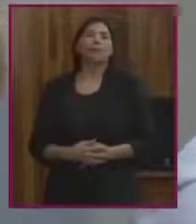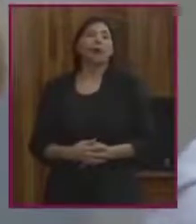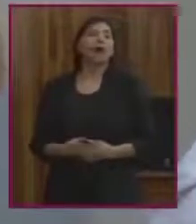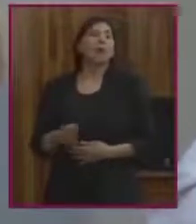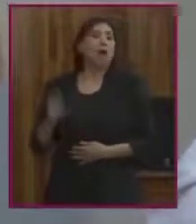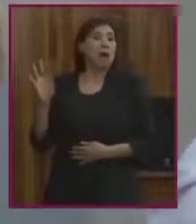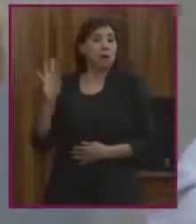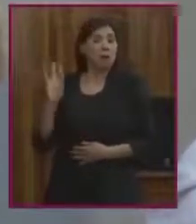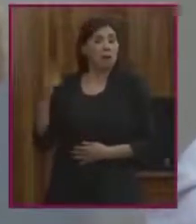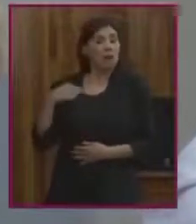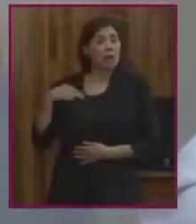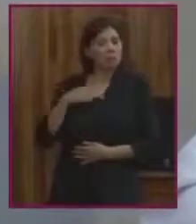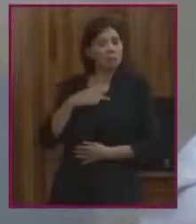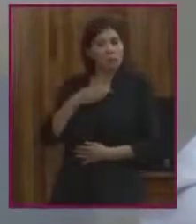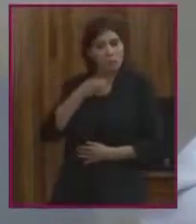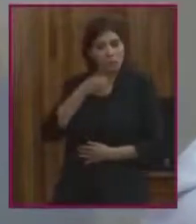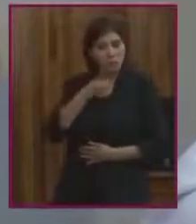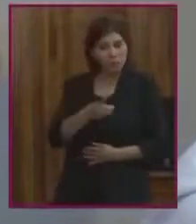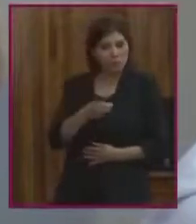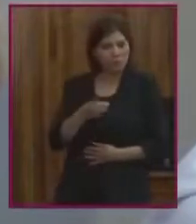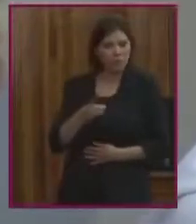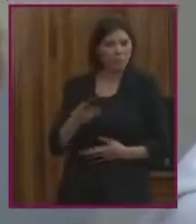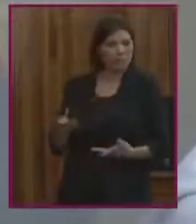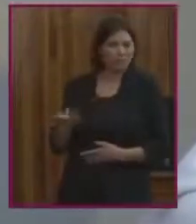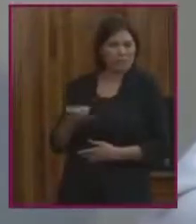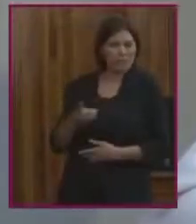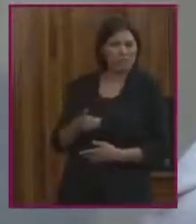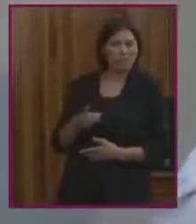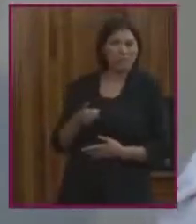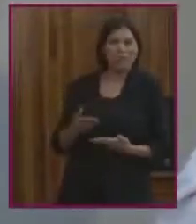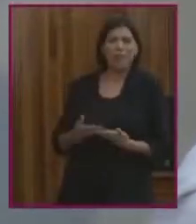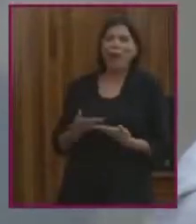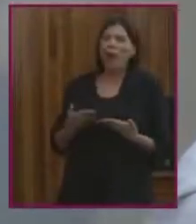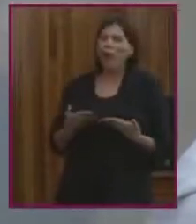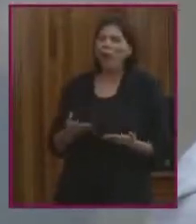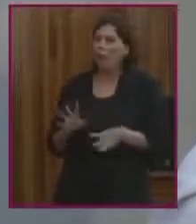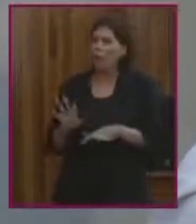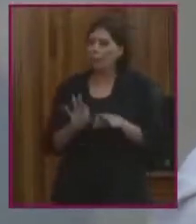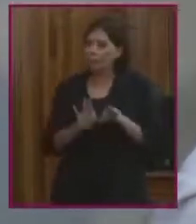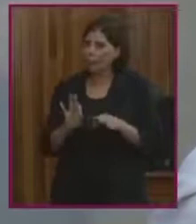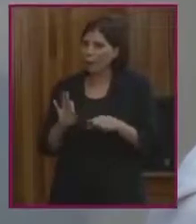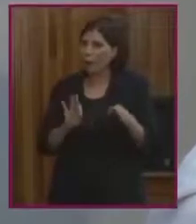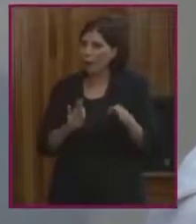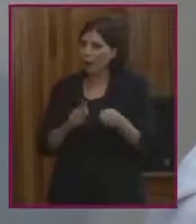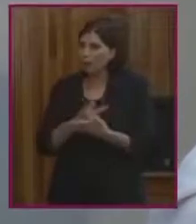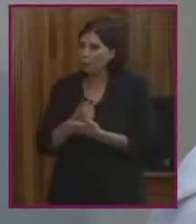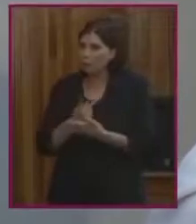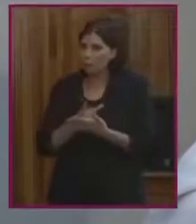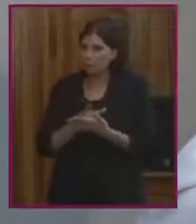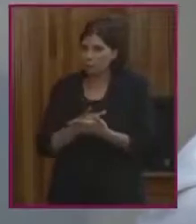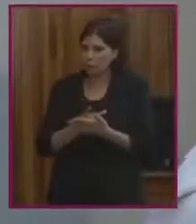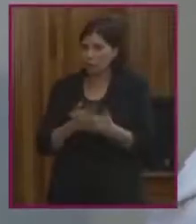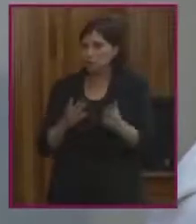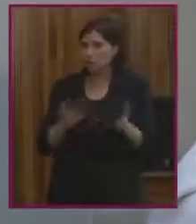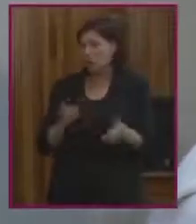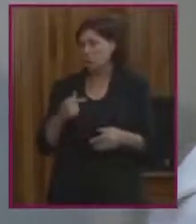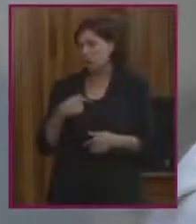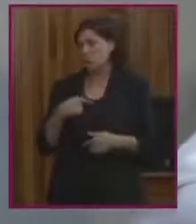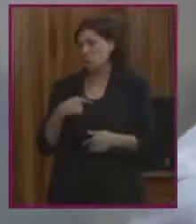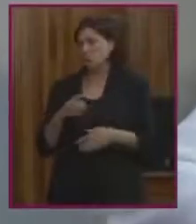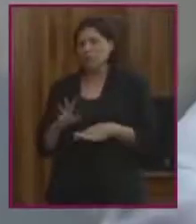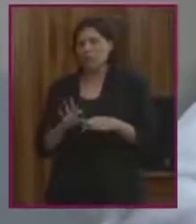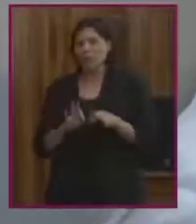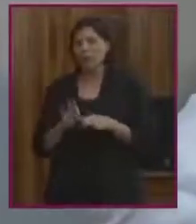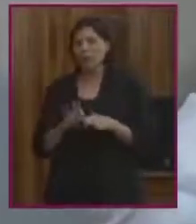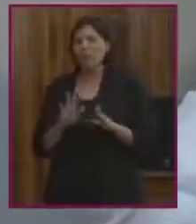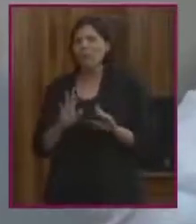podríamos decir, bueno, es que ahora me dicen que trabaje por proyectos, pues voy a trabajar por proyectos, pero no con esa visión a lo mejor que